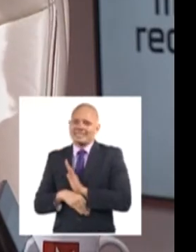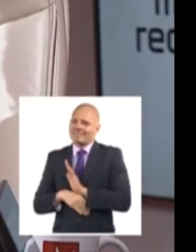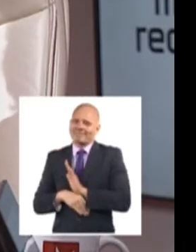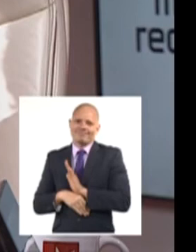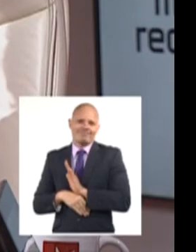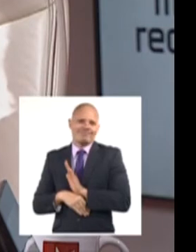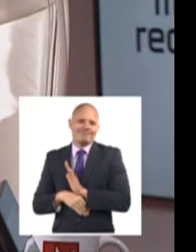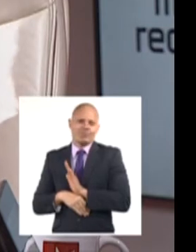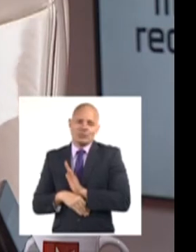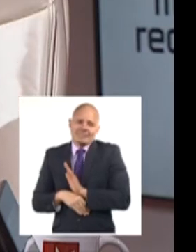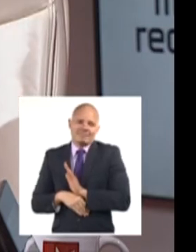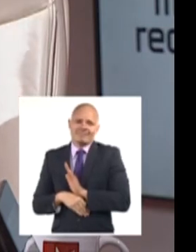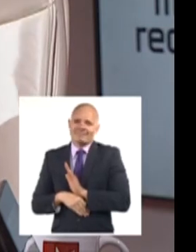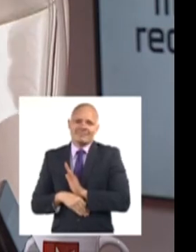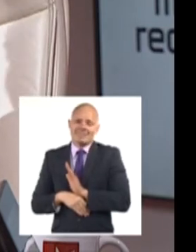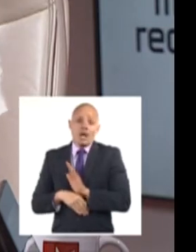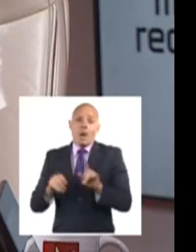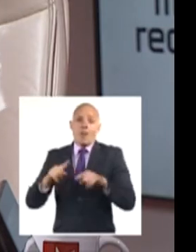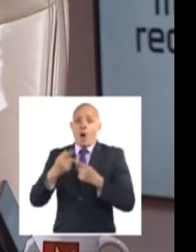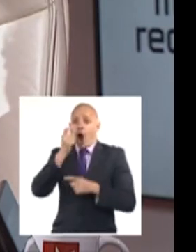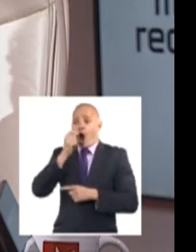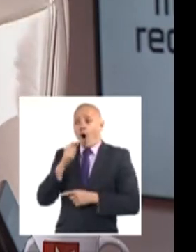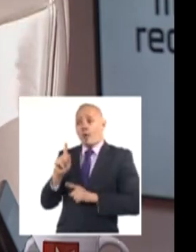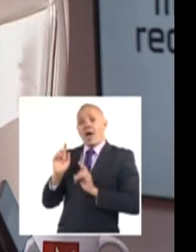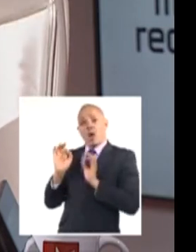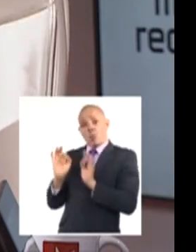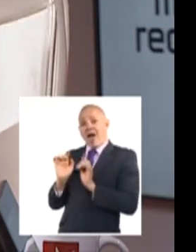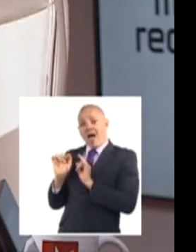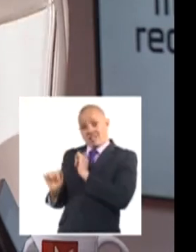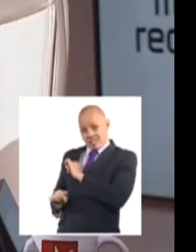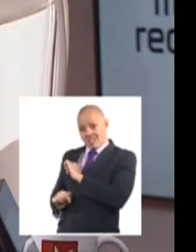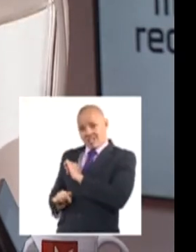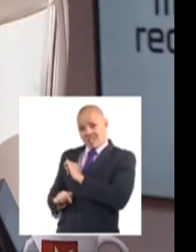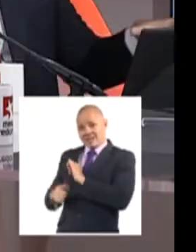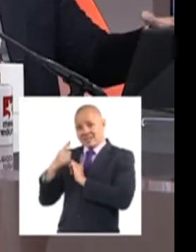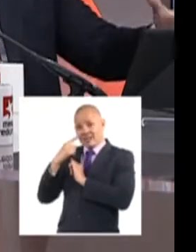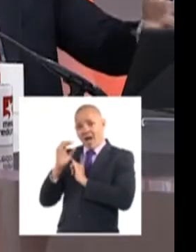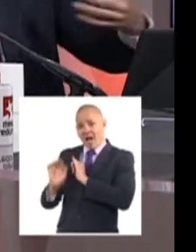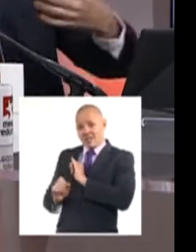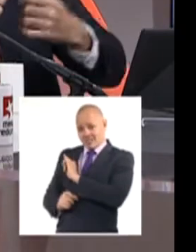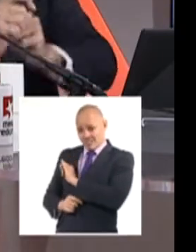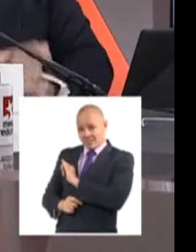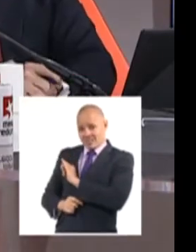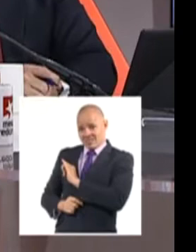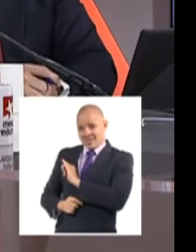y hay toda una cantidad de sectores que han muy